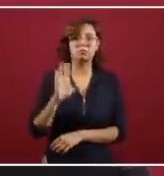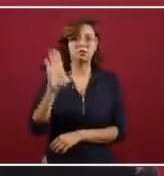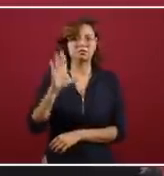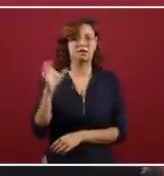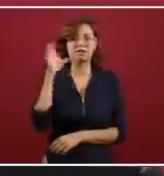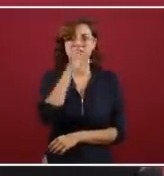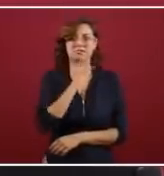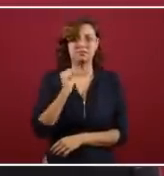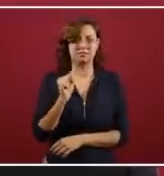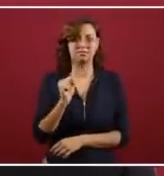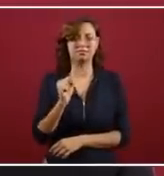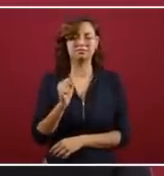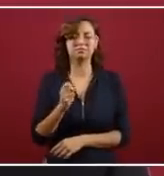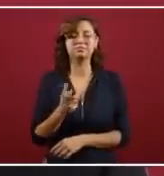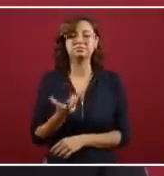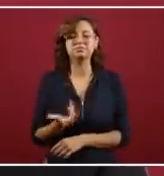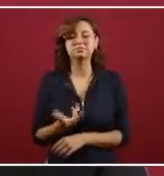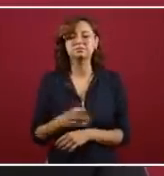Entonces,